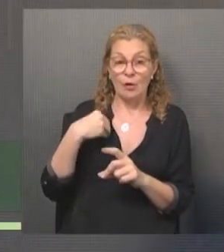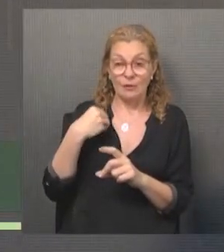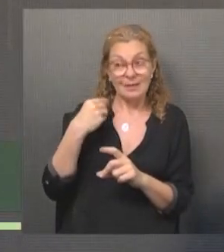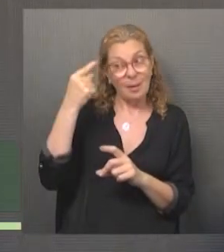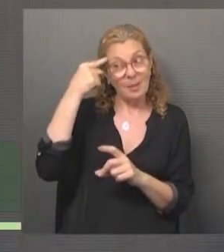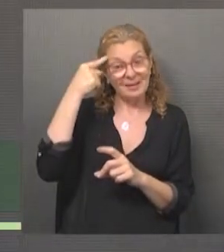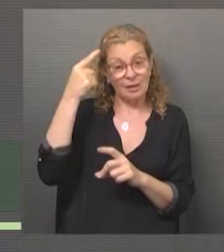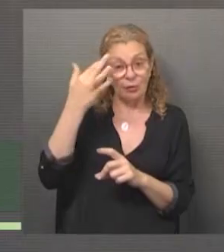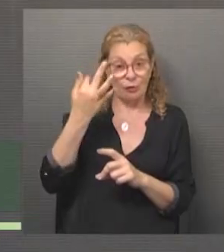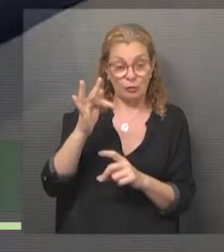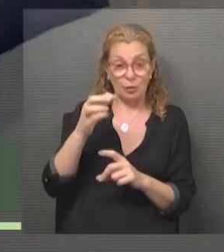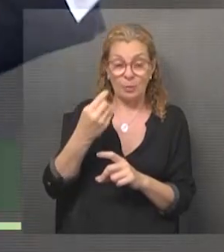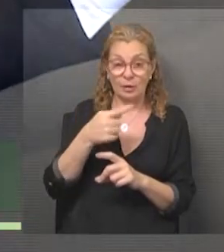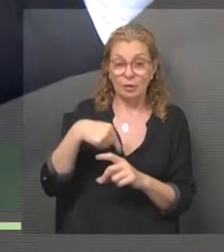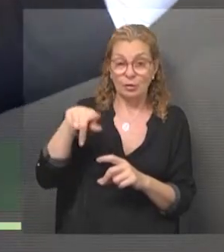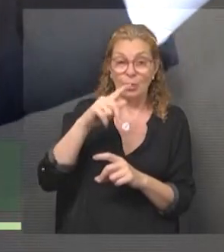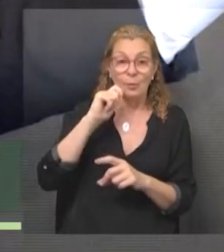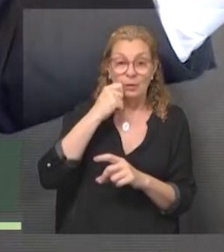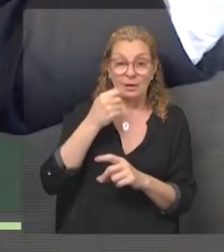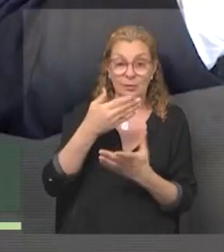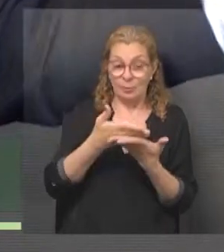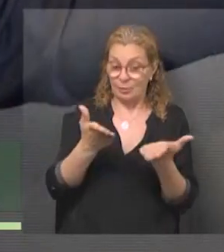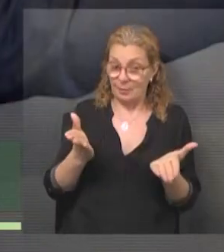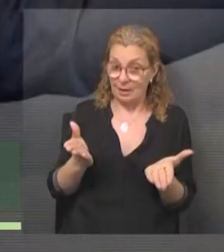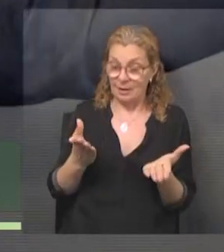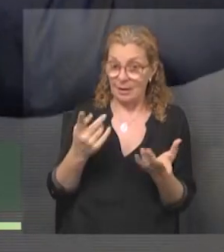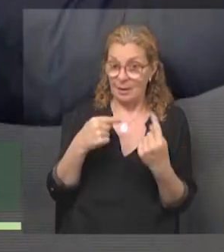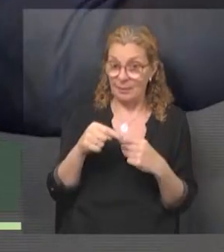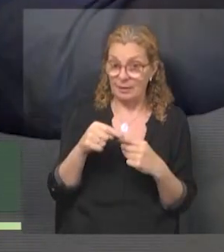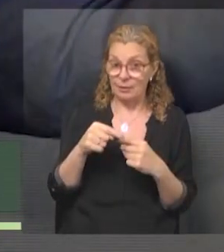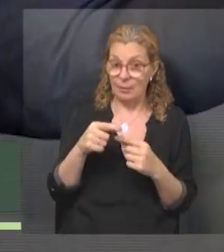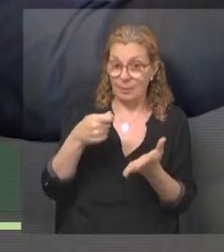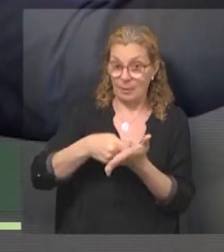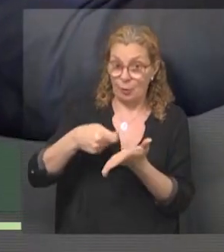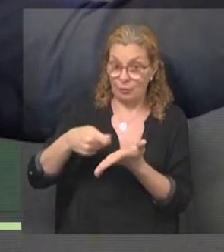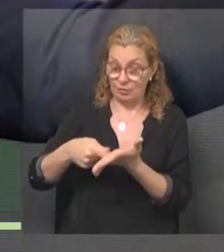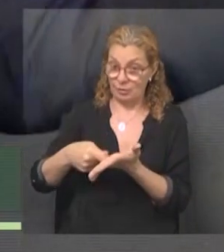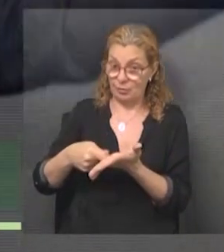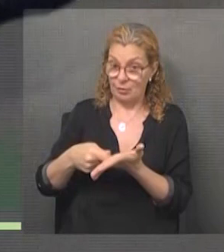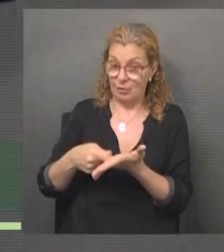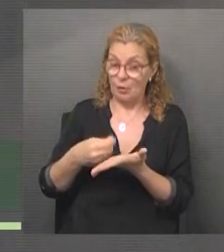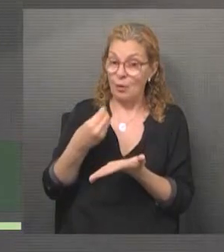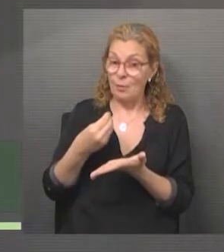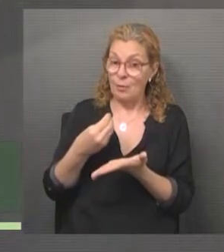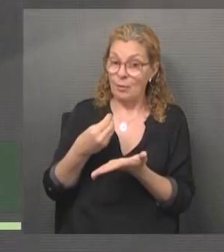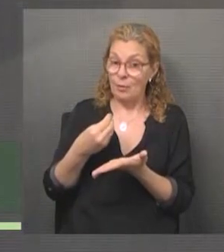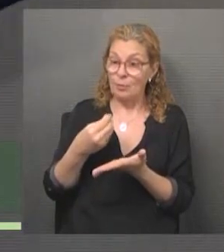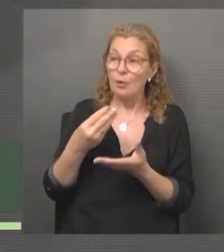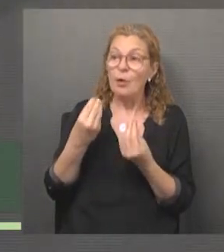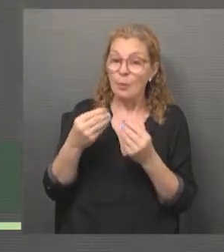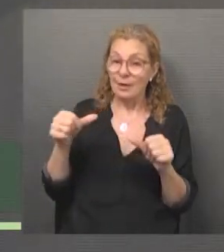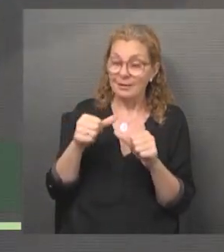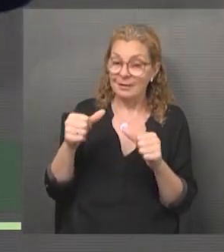esperanza porque está todo muy lindo con estos planes pero conseguir financiación anda a conseguir recursos